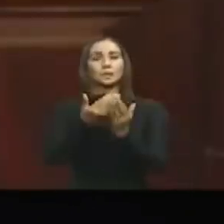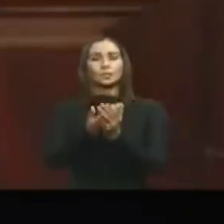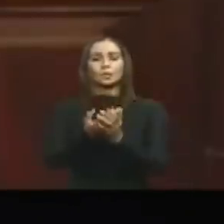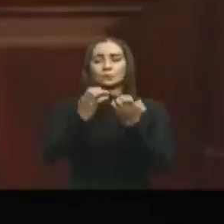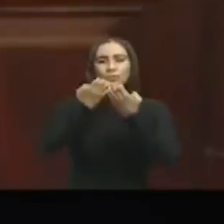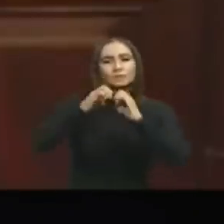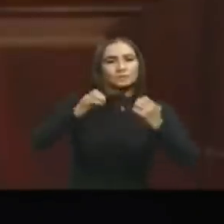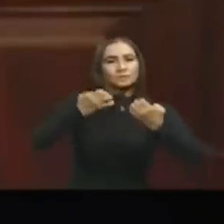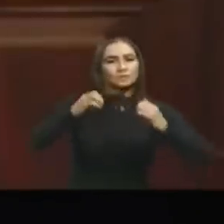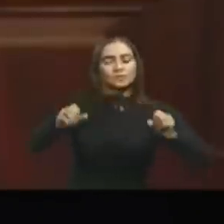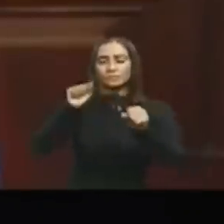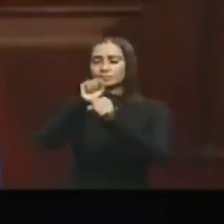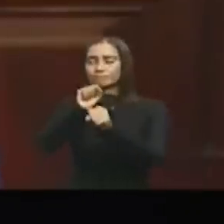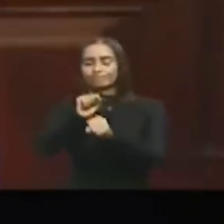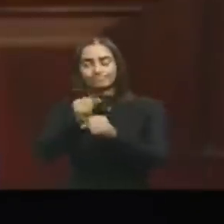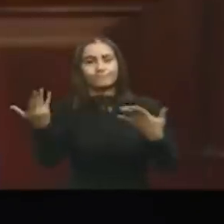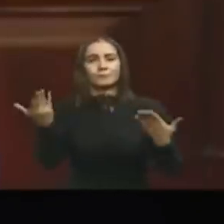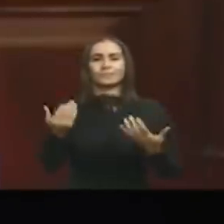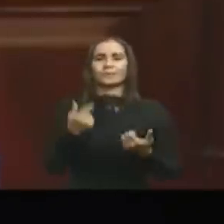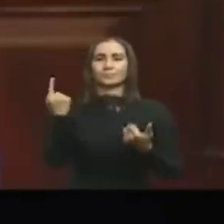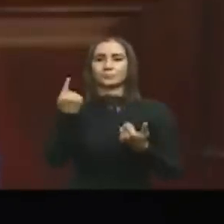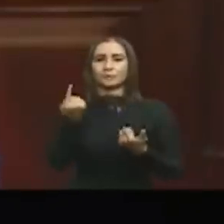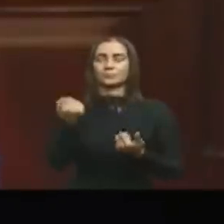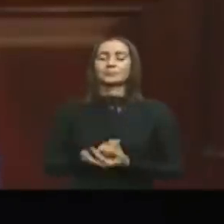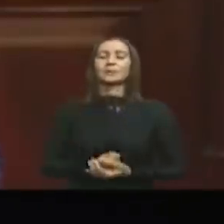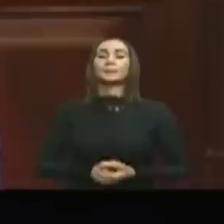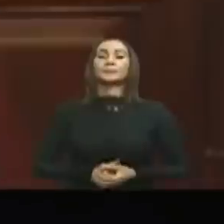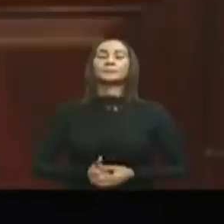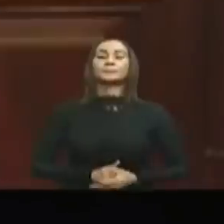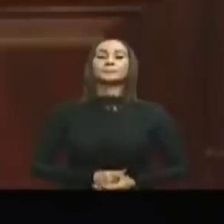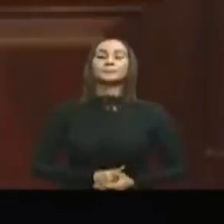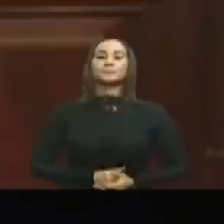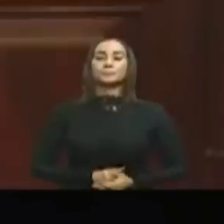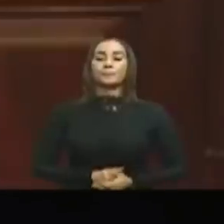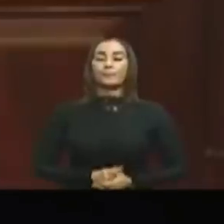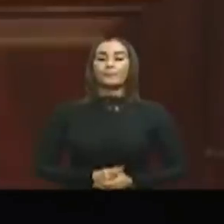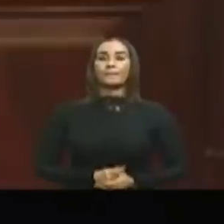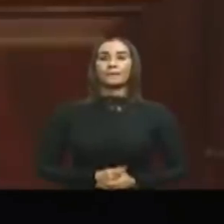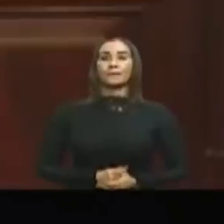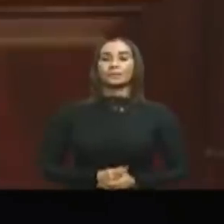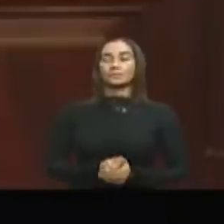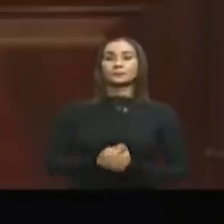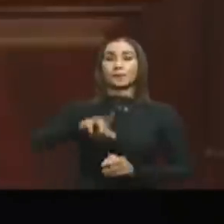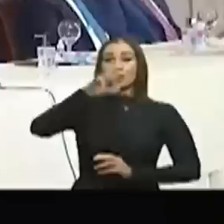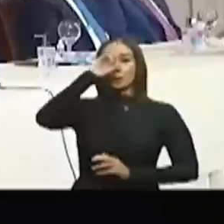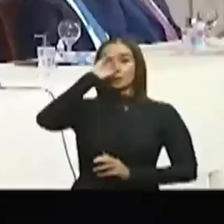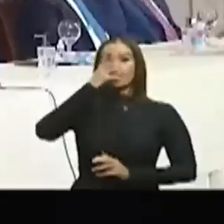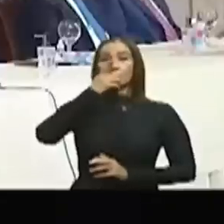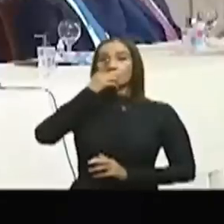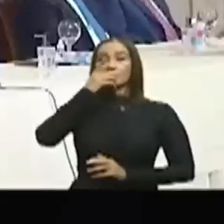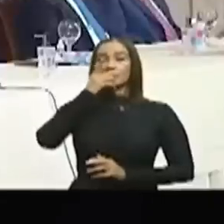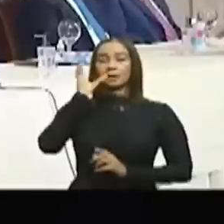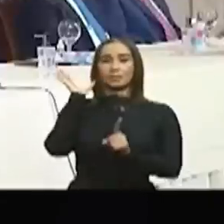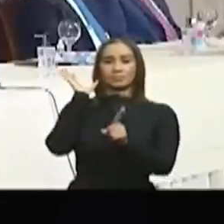con el esfuerzo de nuestro trabajo y el sudor de nuestra frente. Nadie puede ensuciar el buen nombre de nuestro